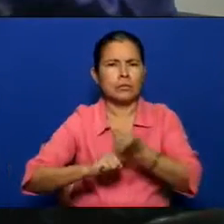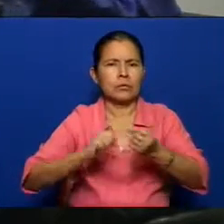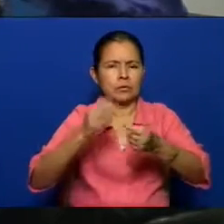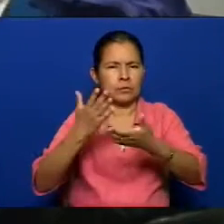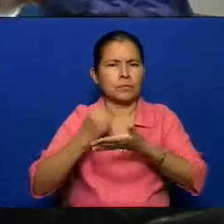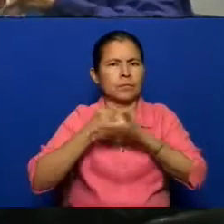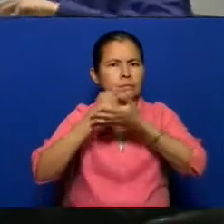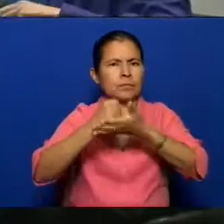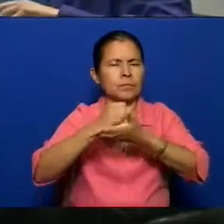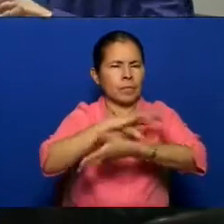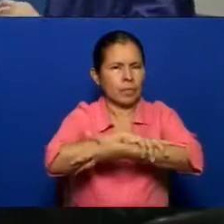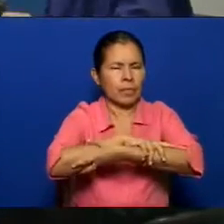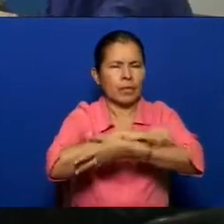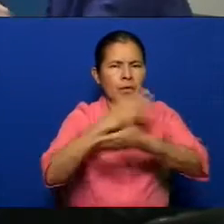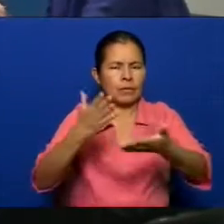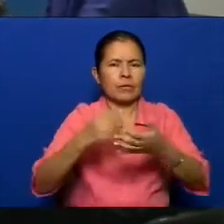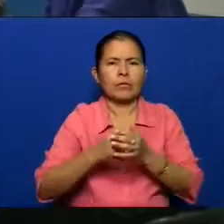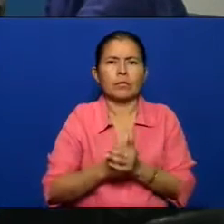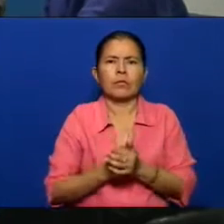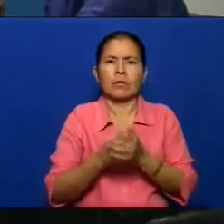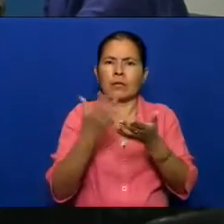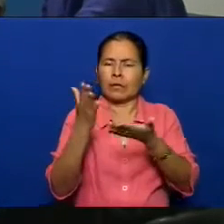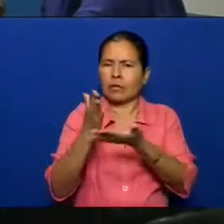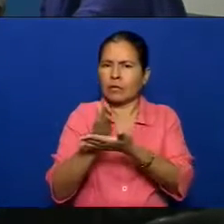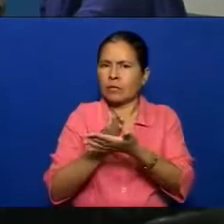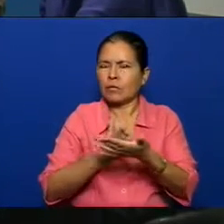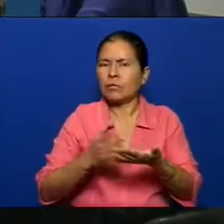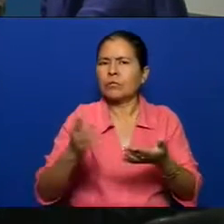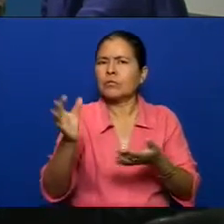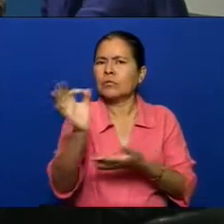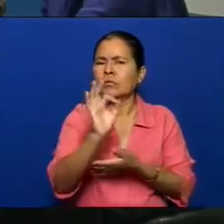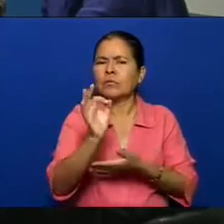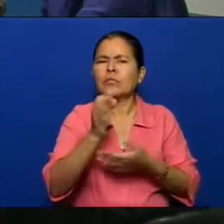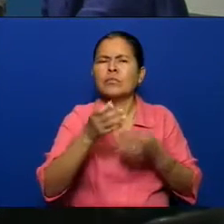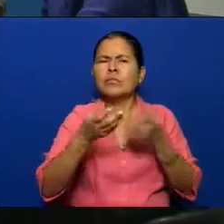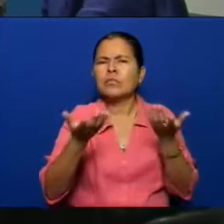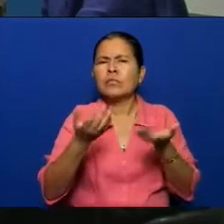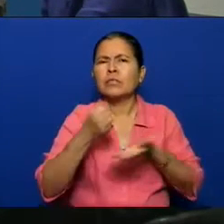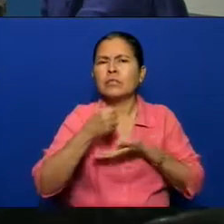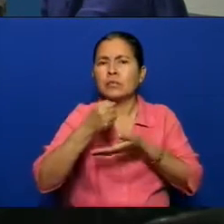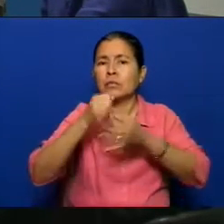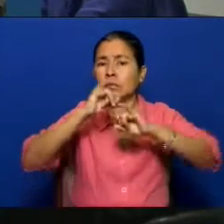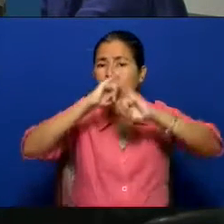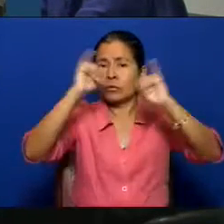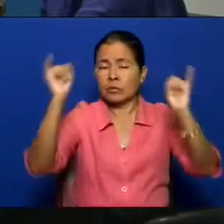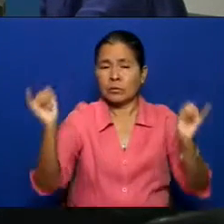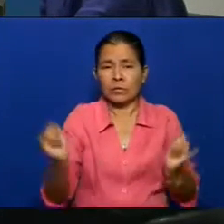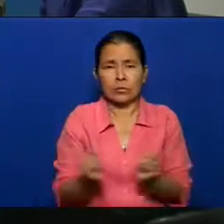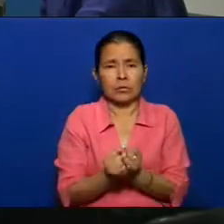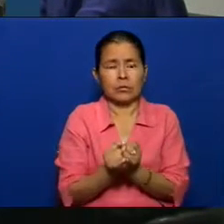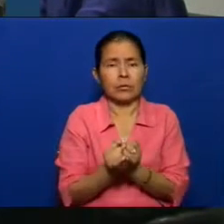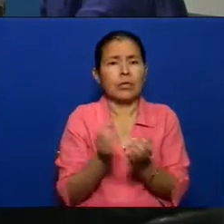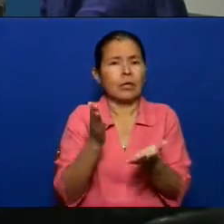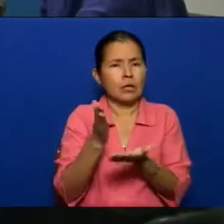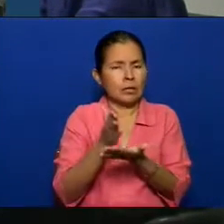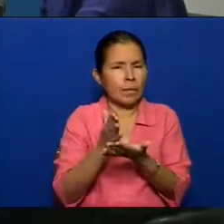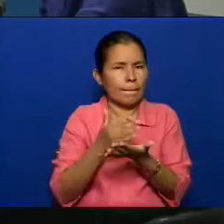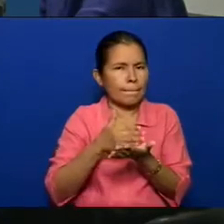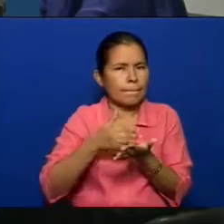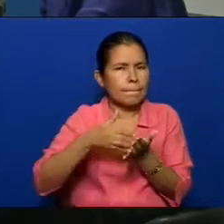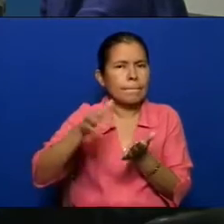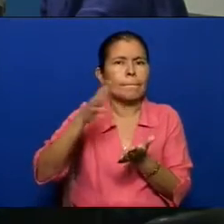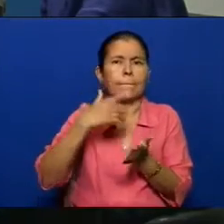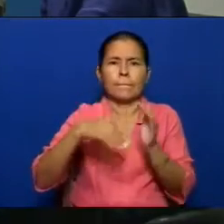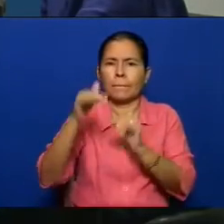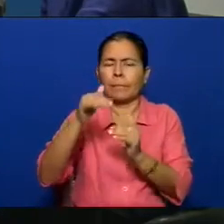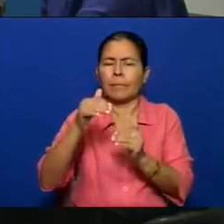nacionales. Lo he dicho en varios medios que para la cooperación internacional es mucho más fácil alinearse con